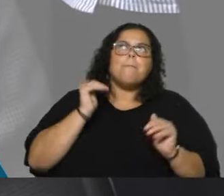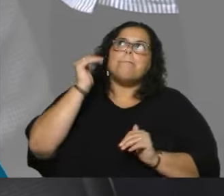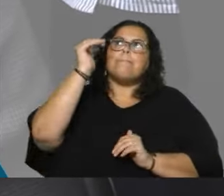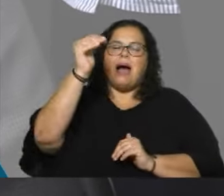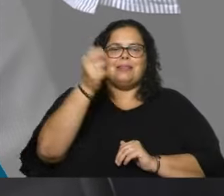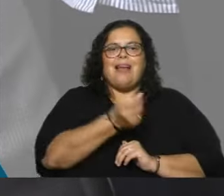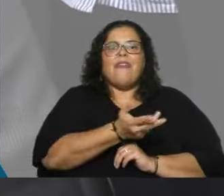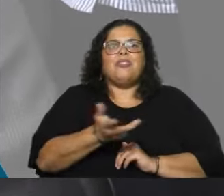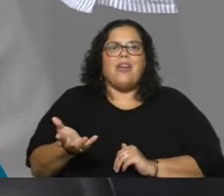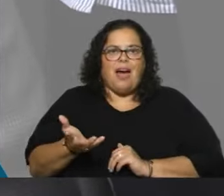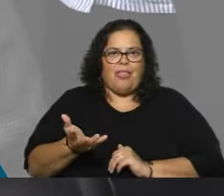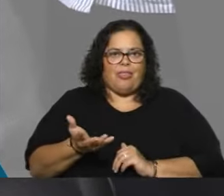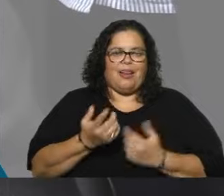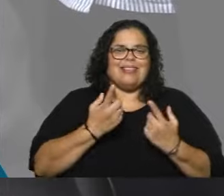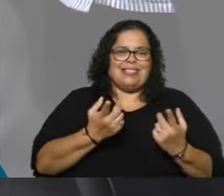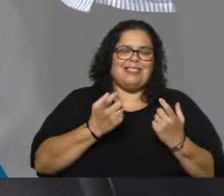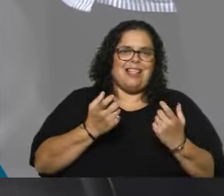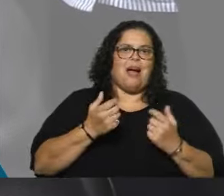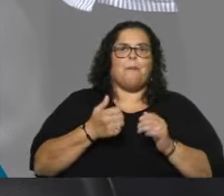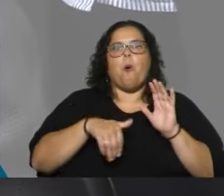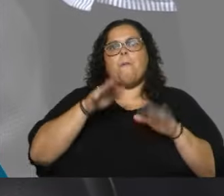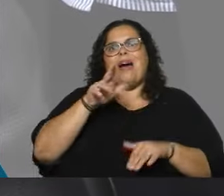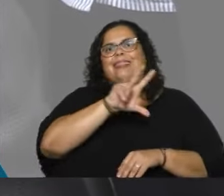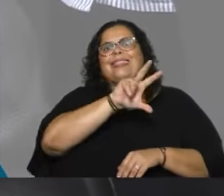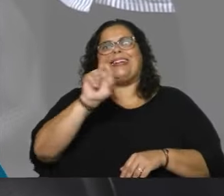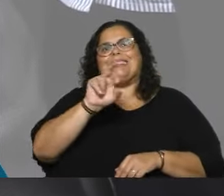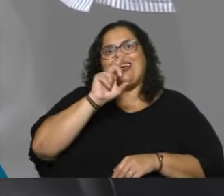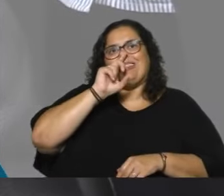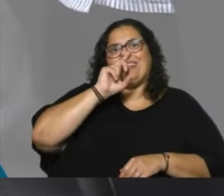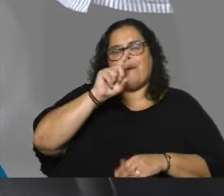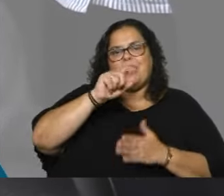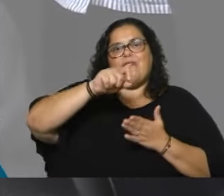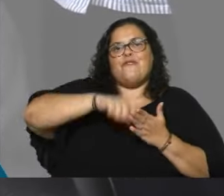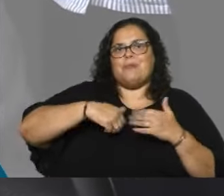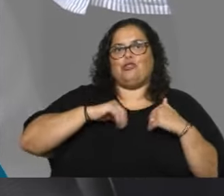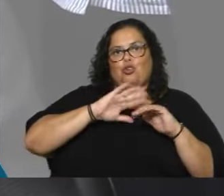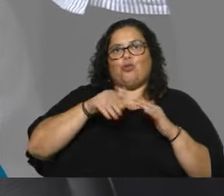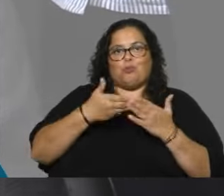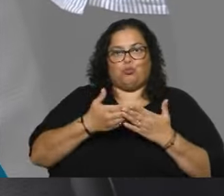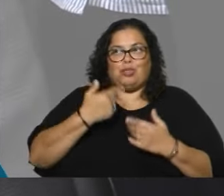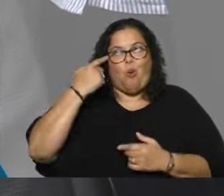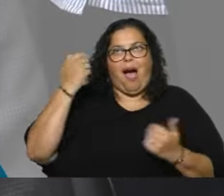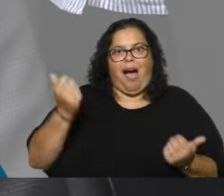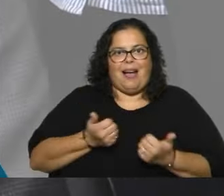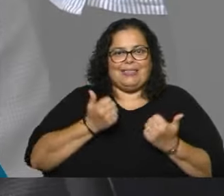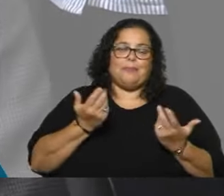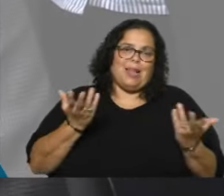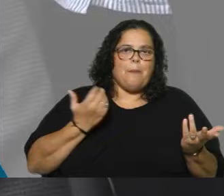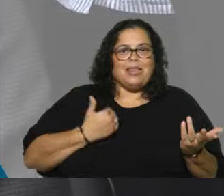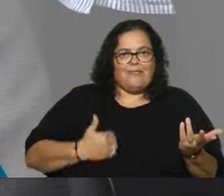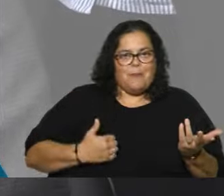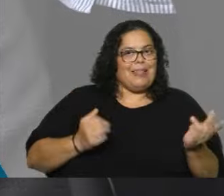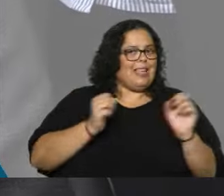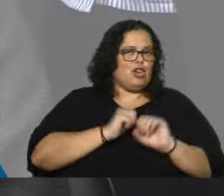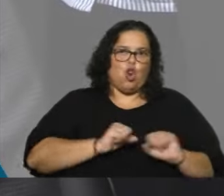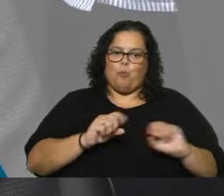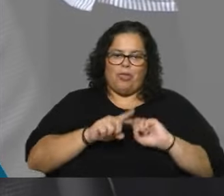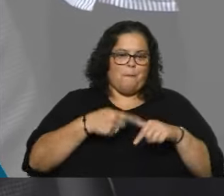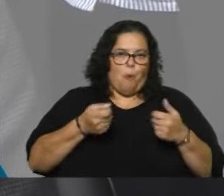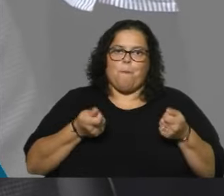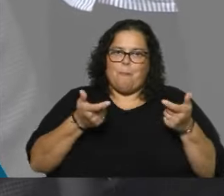aquella cantidad de 300.000 firmas que en algún momento nos hemos propuesto. Lamentablemente no lo podemos presentar